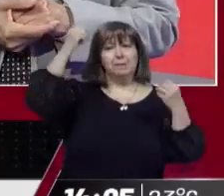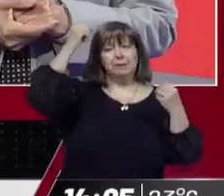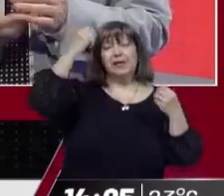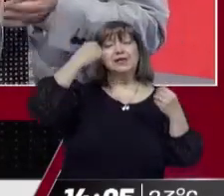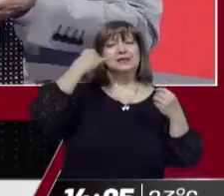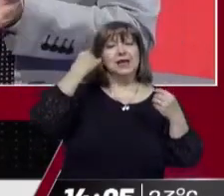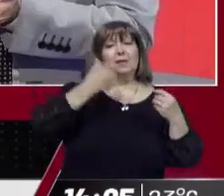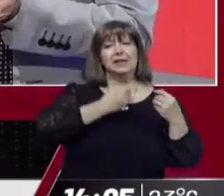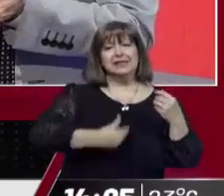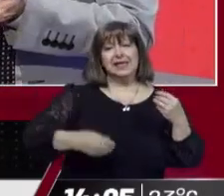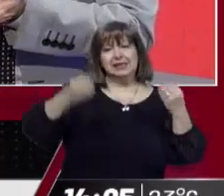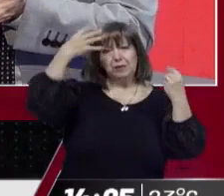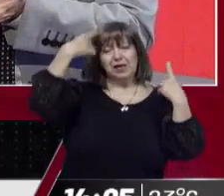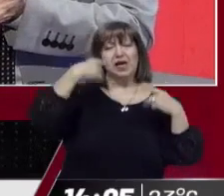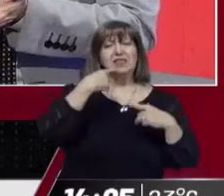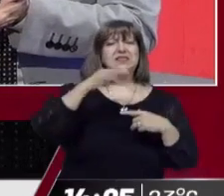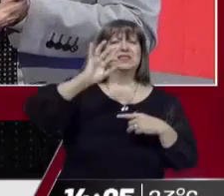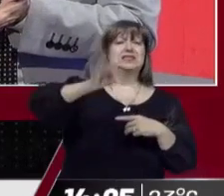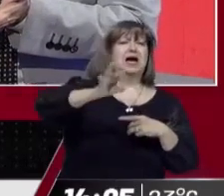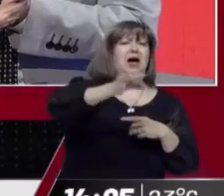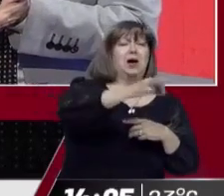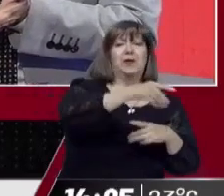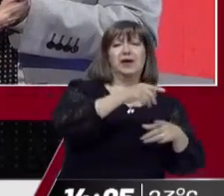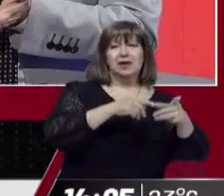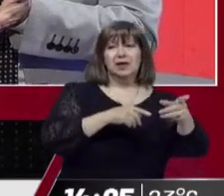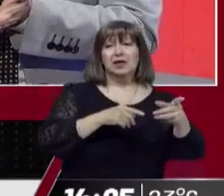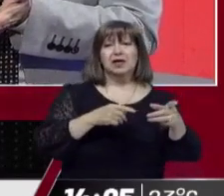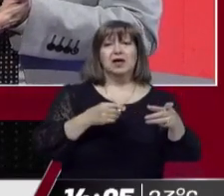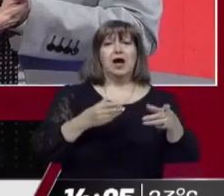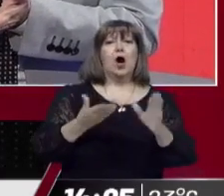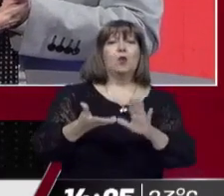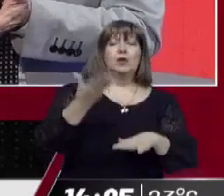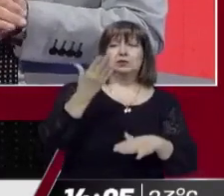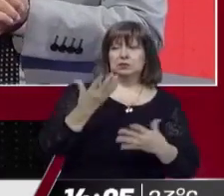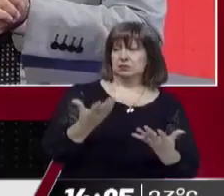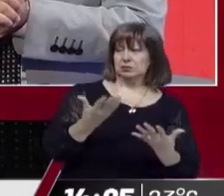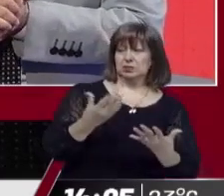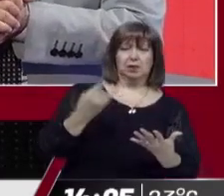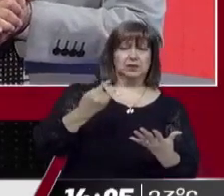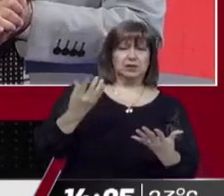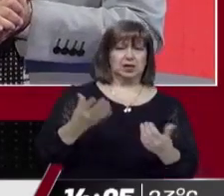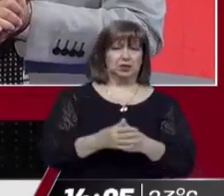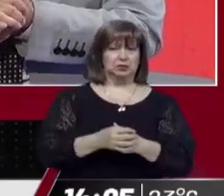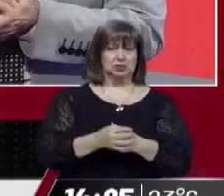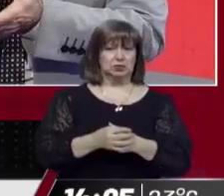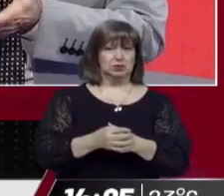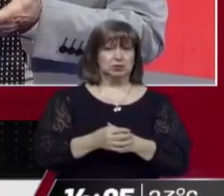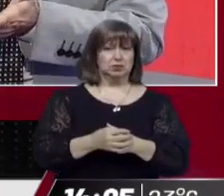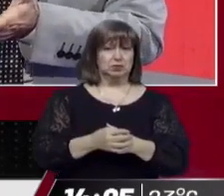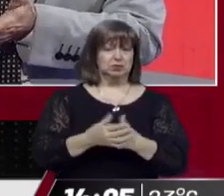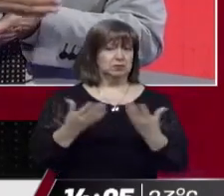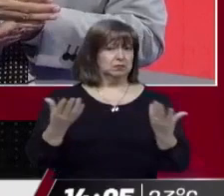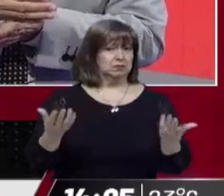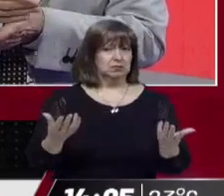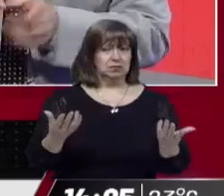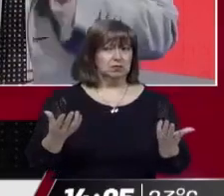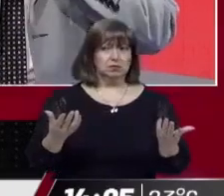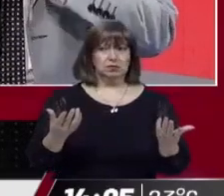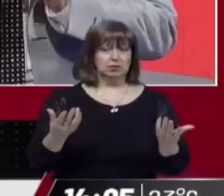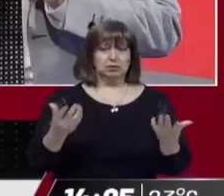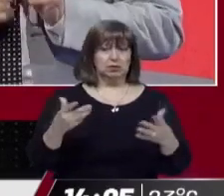Adorni. Bueno, él también es mentiroso en todo caso, porque dice, nos hemos equiparado a Adorni, y no, se han doblado a